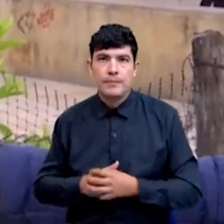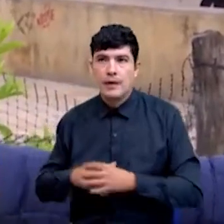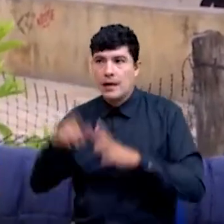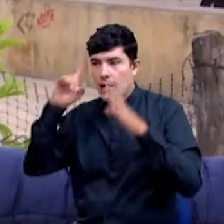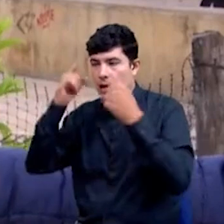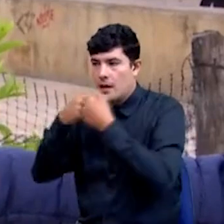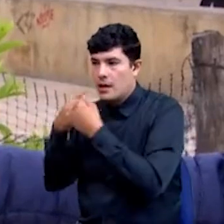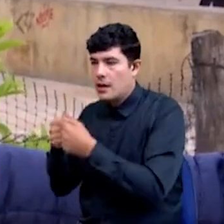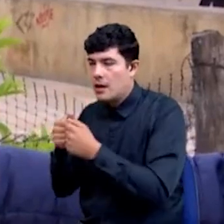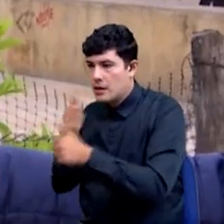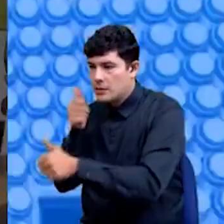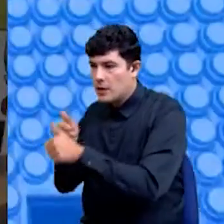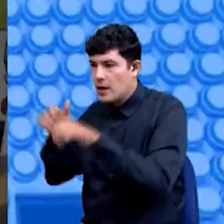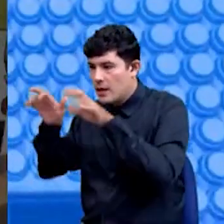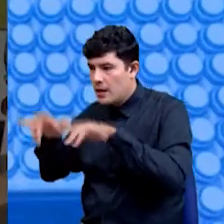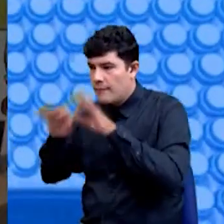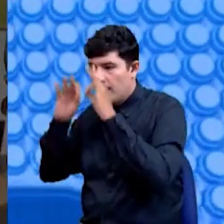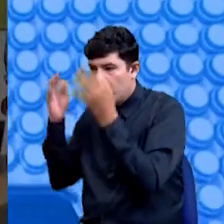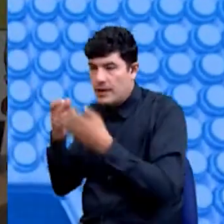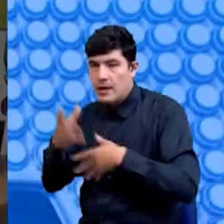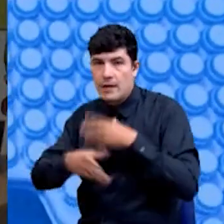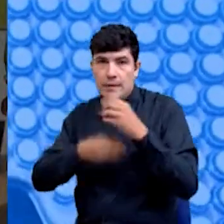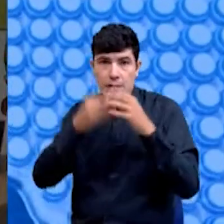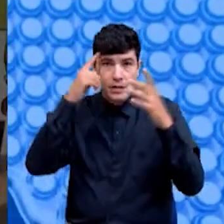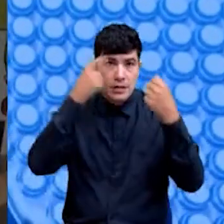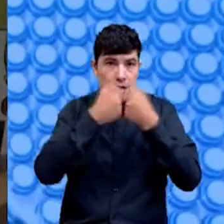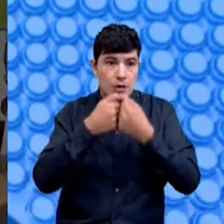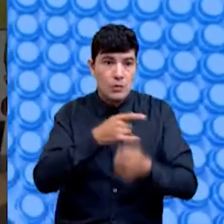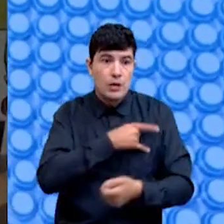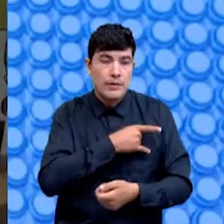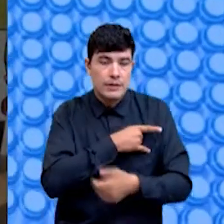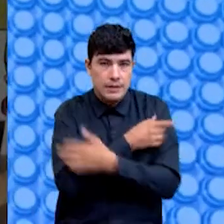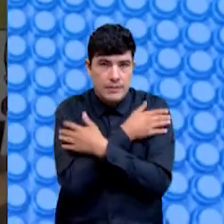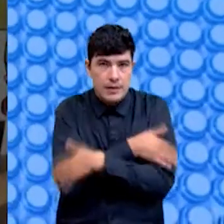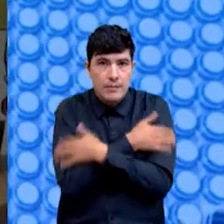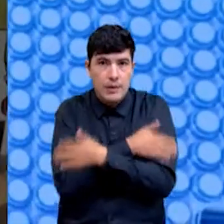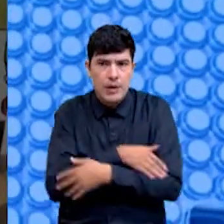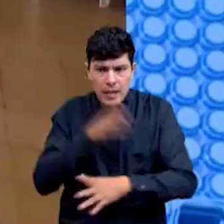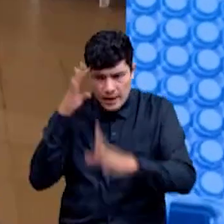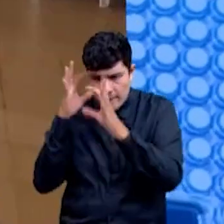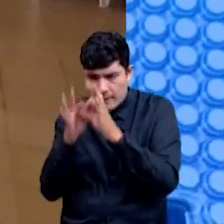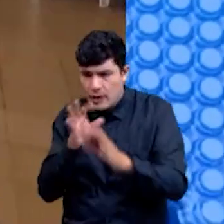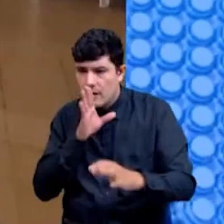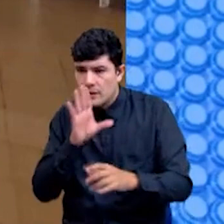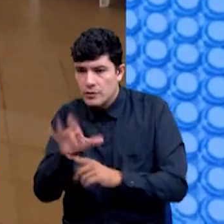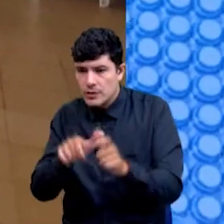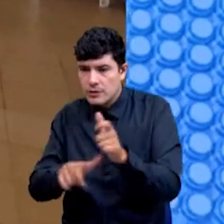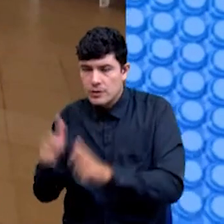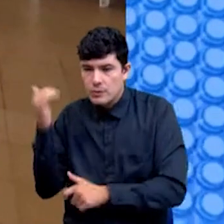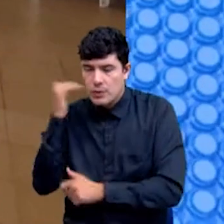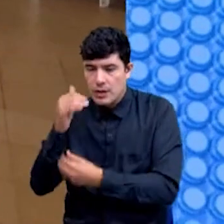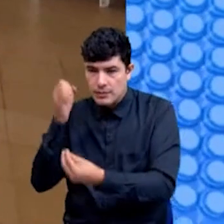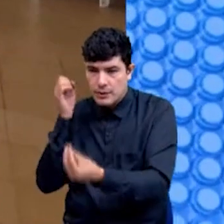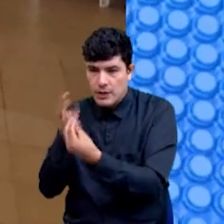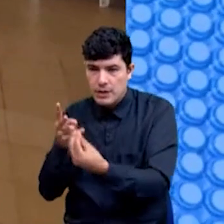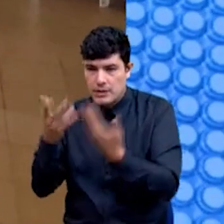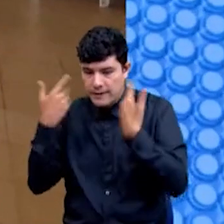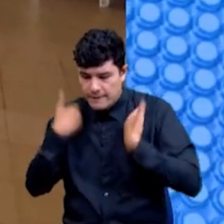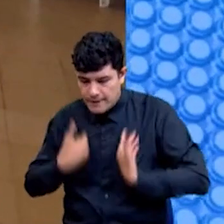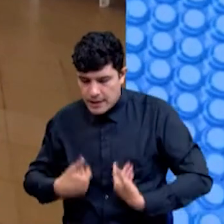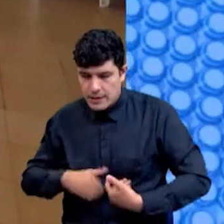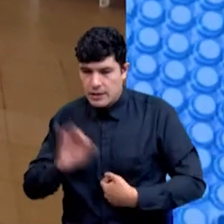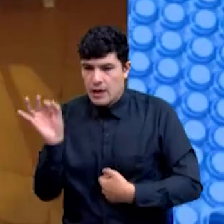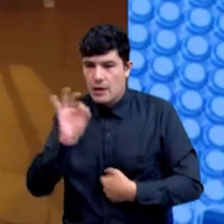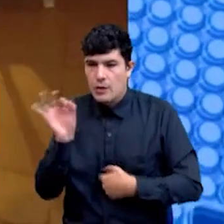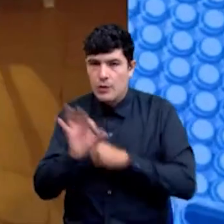en la universidad de Pamplona está orientado dirigido hacia las mujeres que han sido Víctimas de violencia física o psicológica